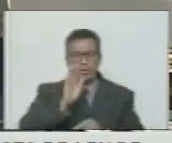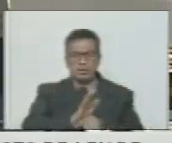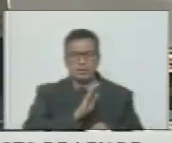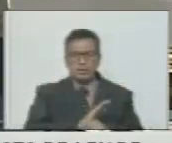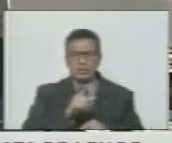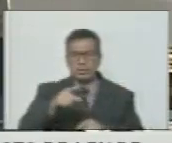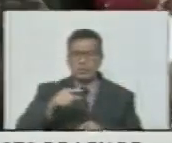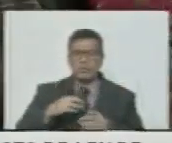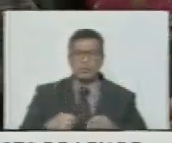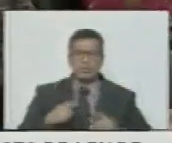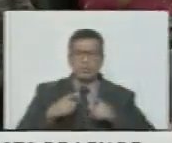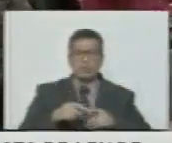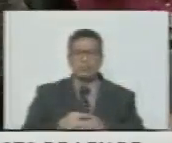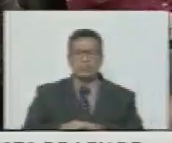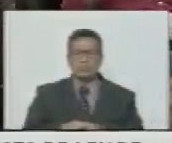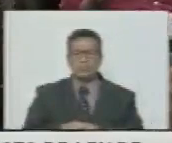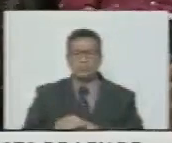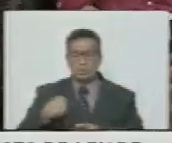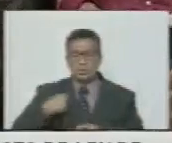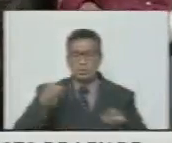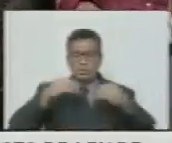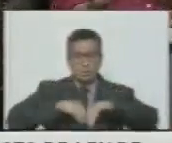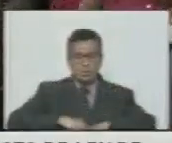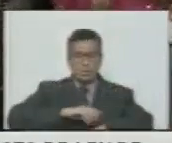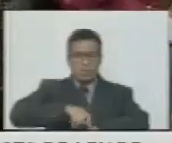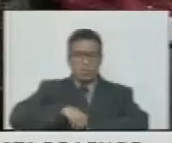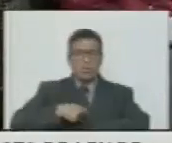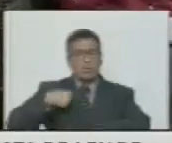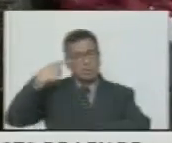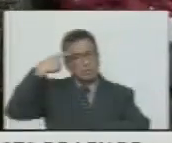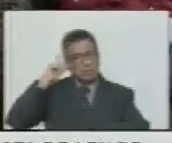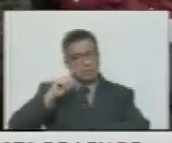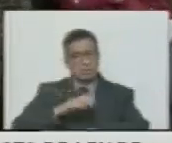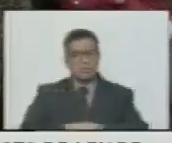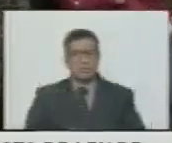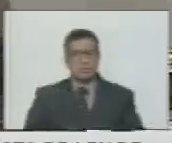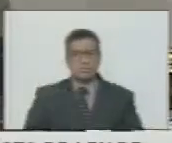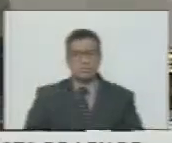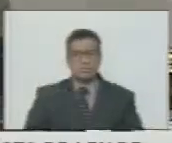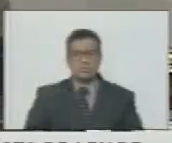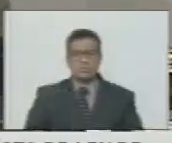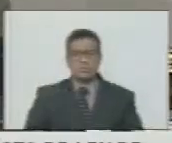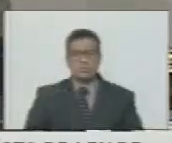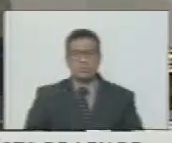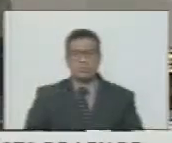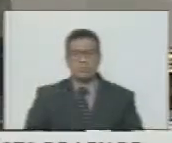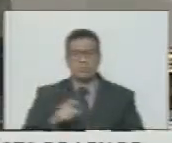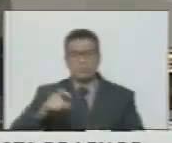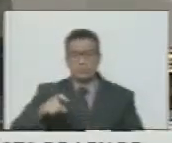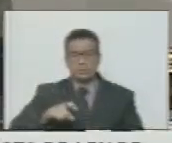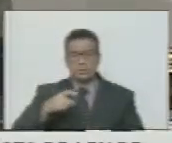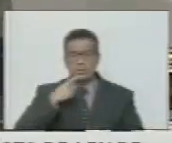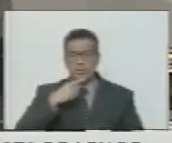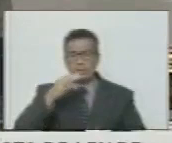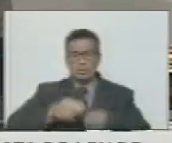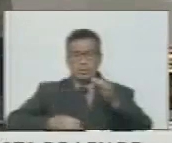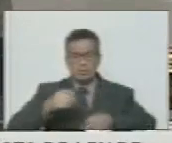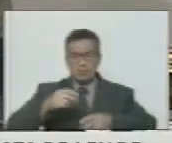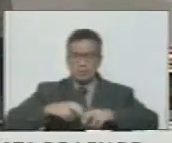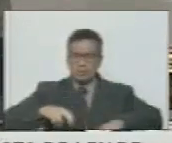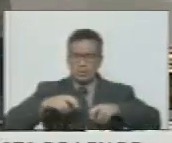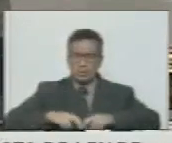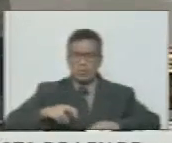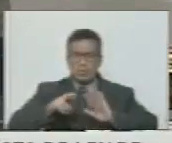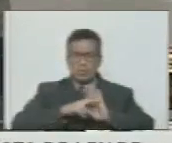poco más de cuidado en ese sentido. Yo estoy de acuerdo con diferirlo porque probablemente es necesario que los